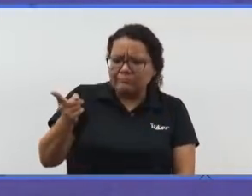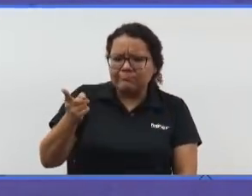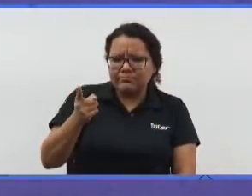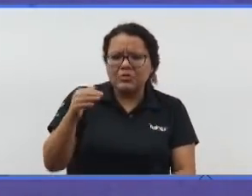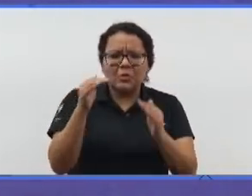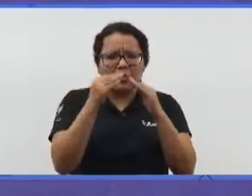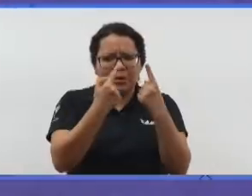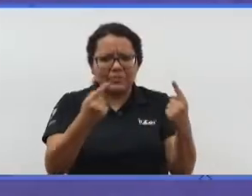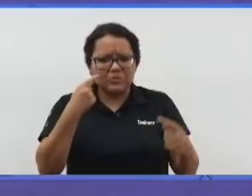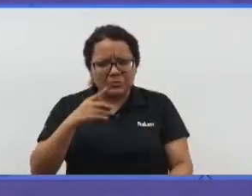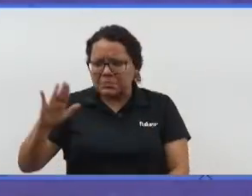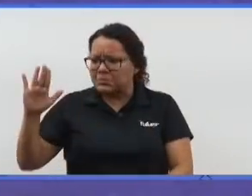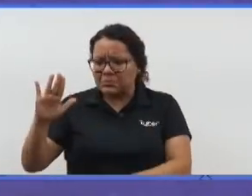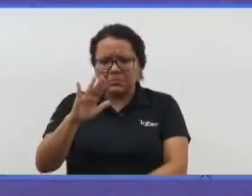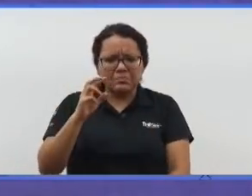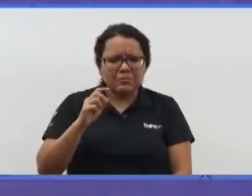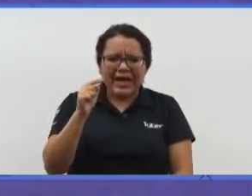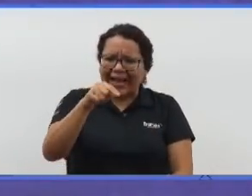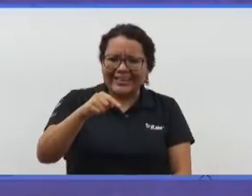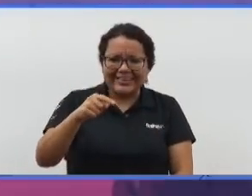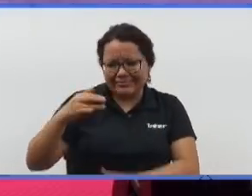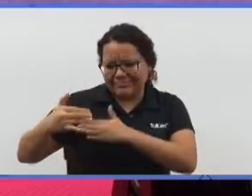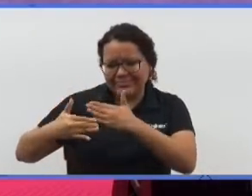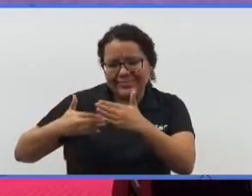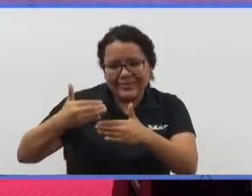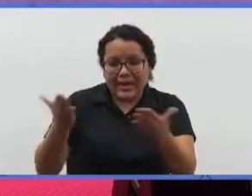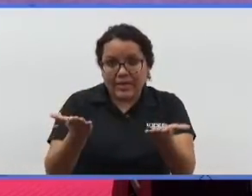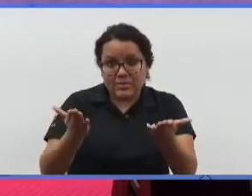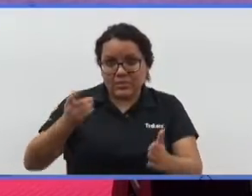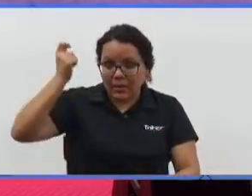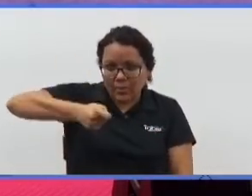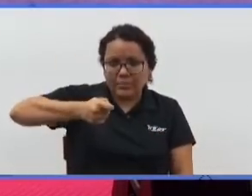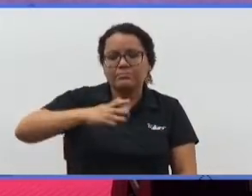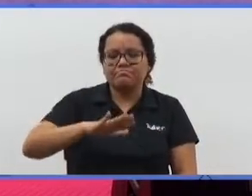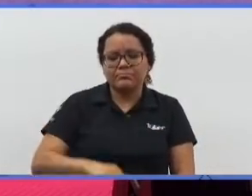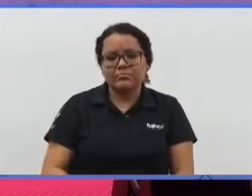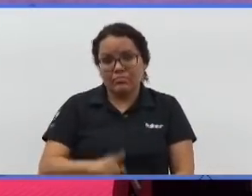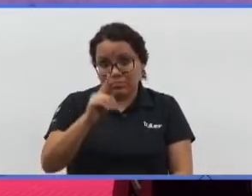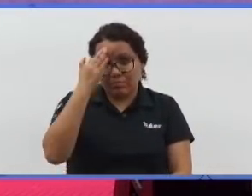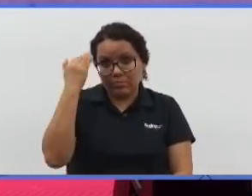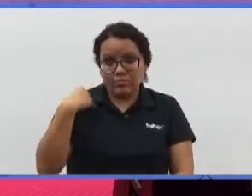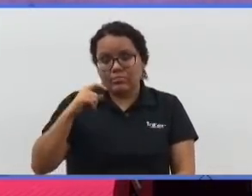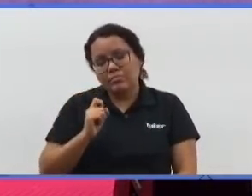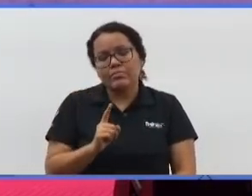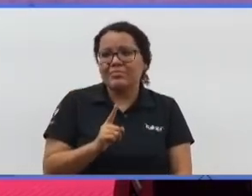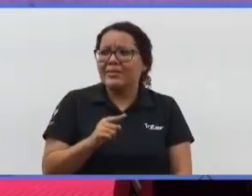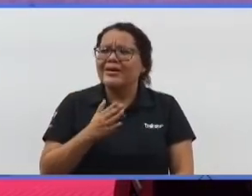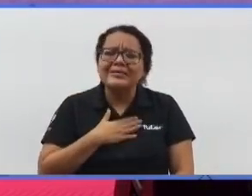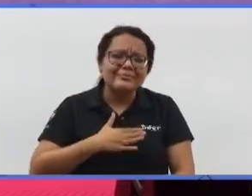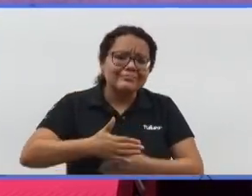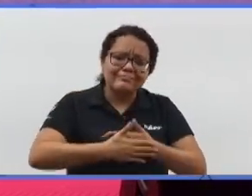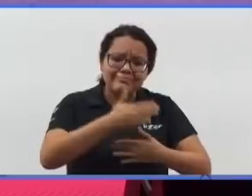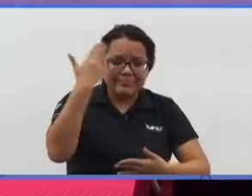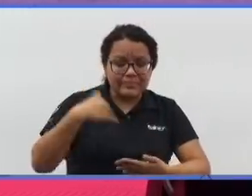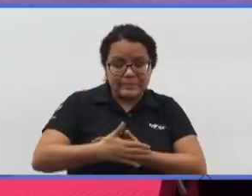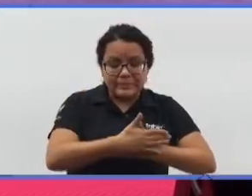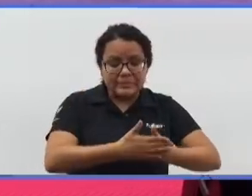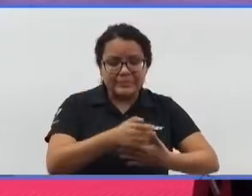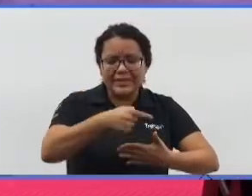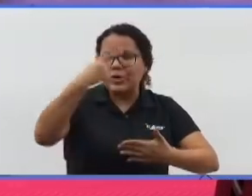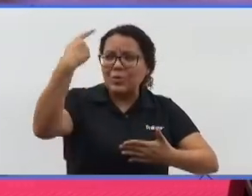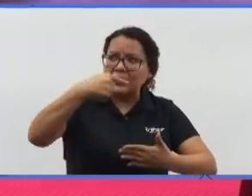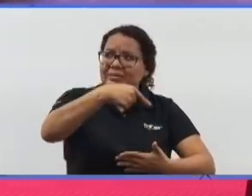testigos están desarrollando sus audiencias entonces viene una señora cuando condenaron a su hija porque